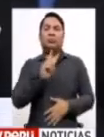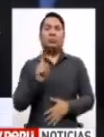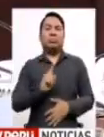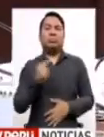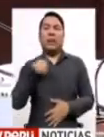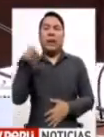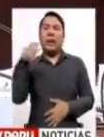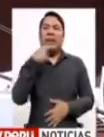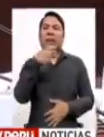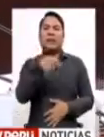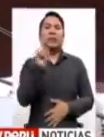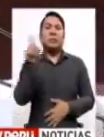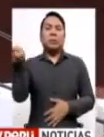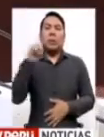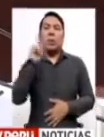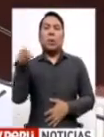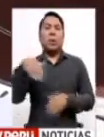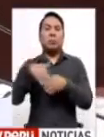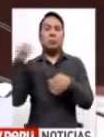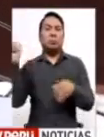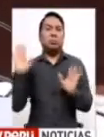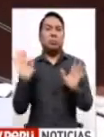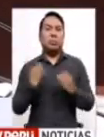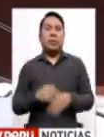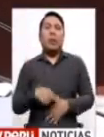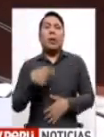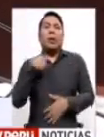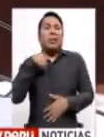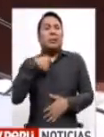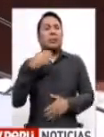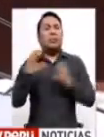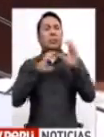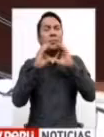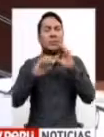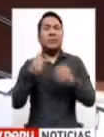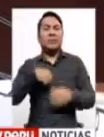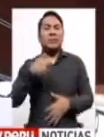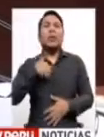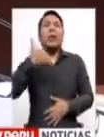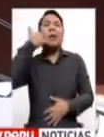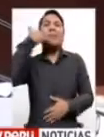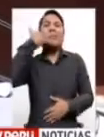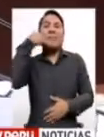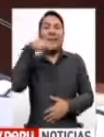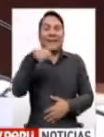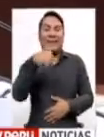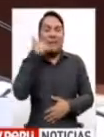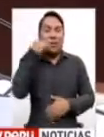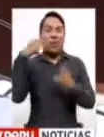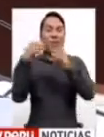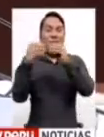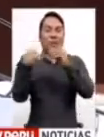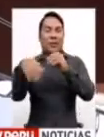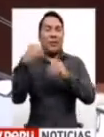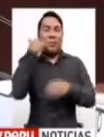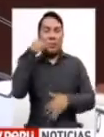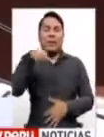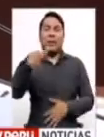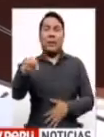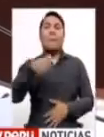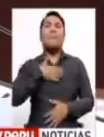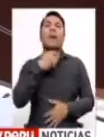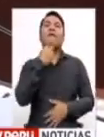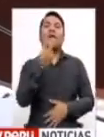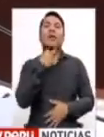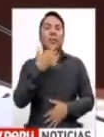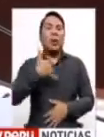interlocutores. El diálogo es incoherente. Yo reconozco mi voz, no lo niego, ni lo he negado en ningún